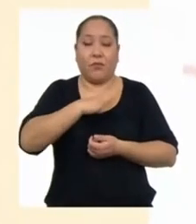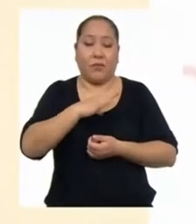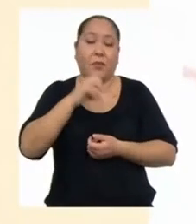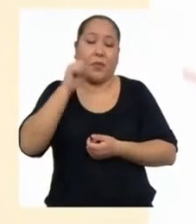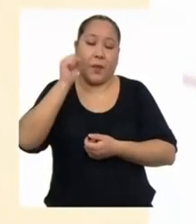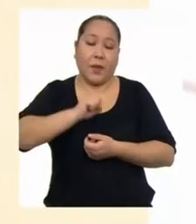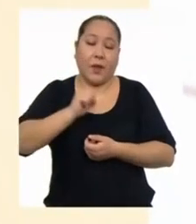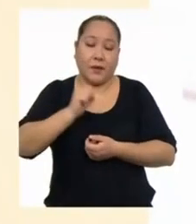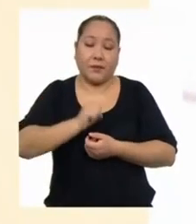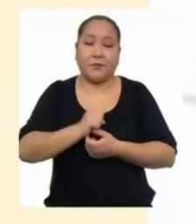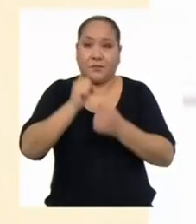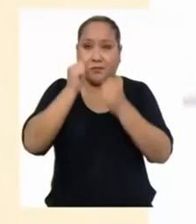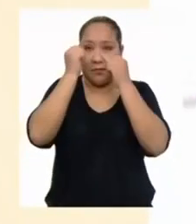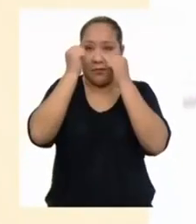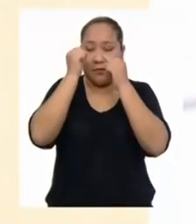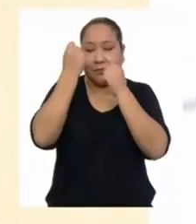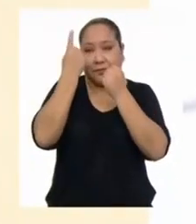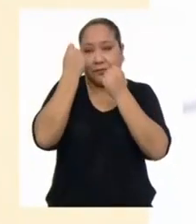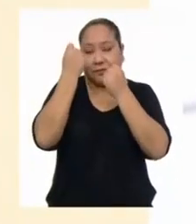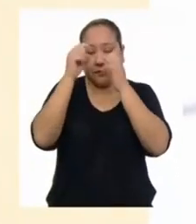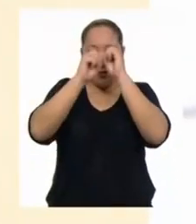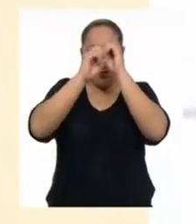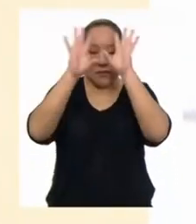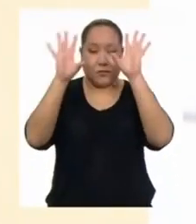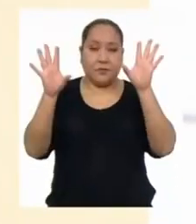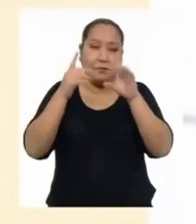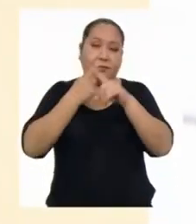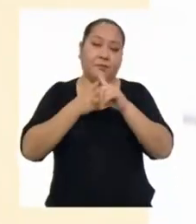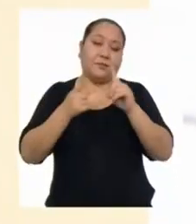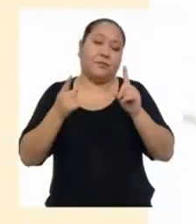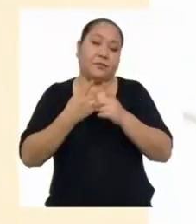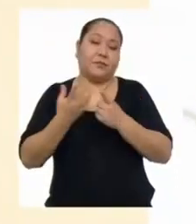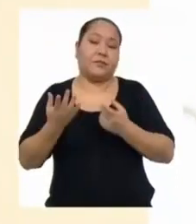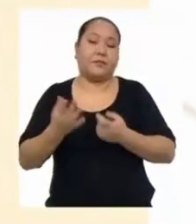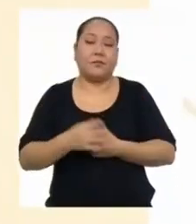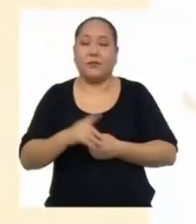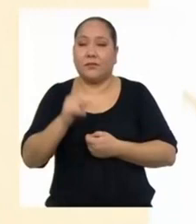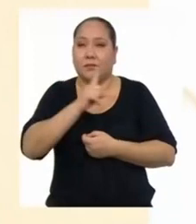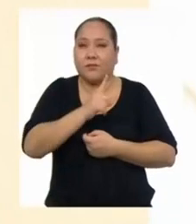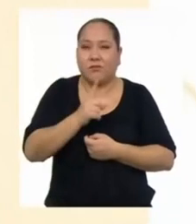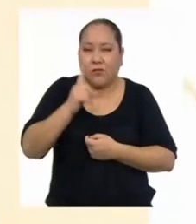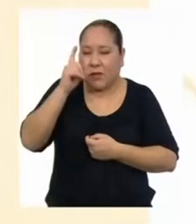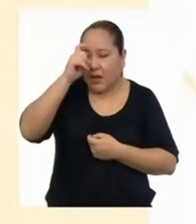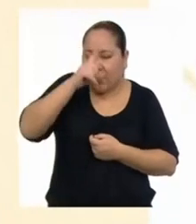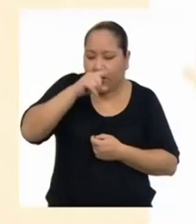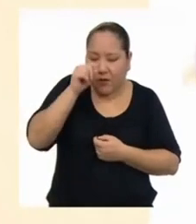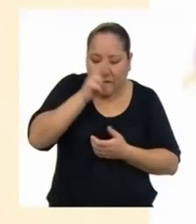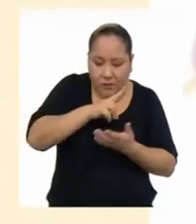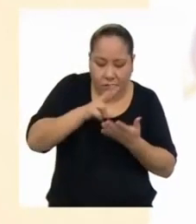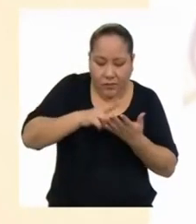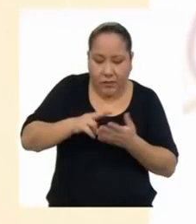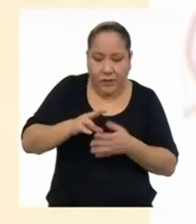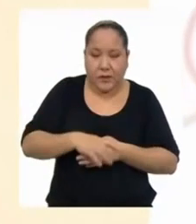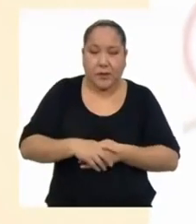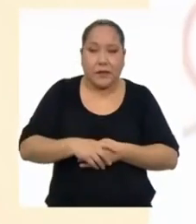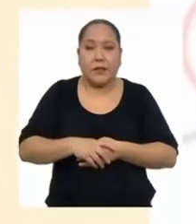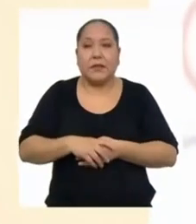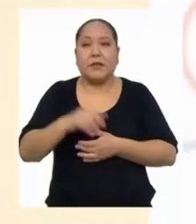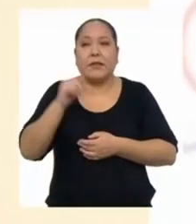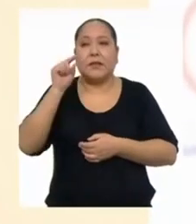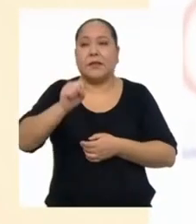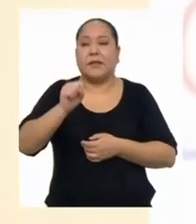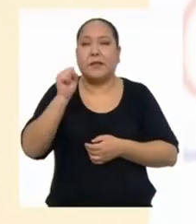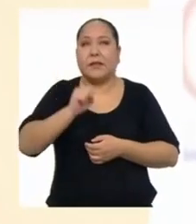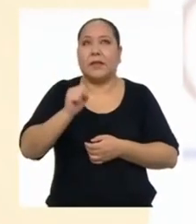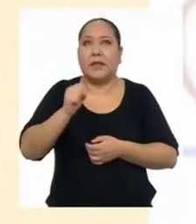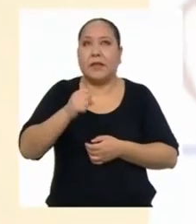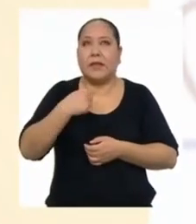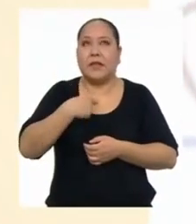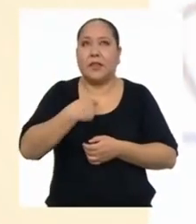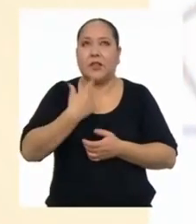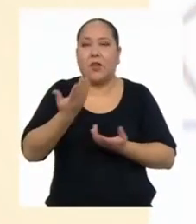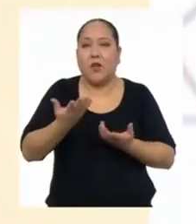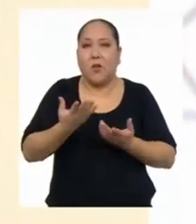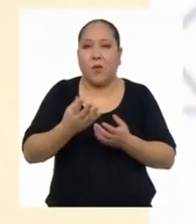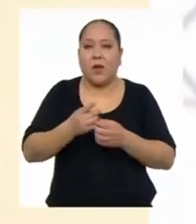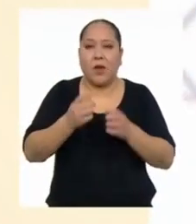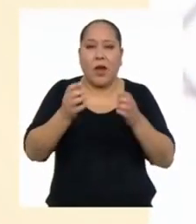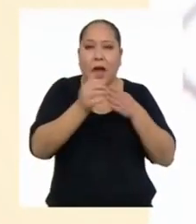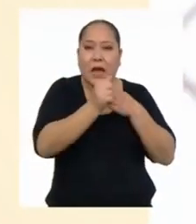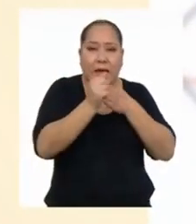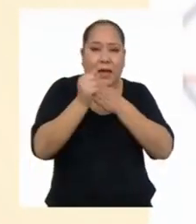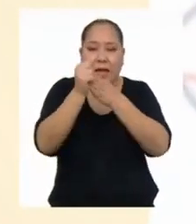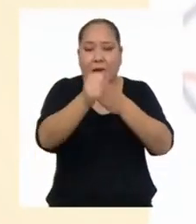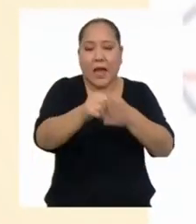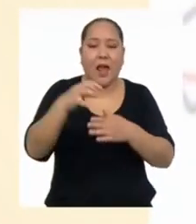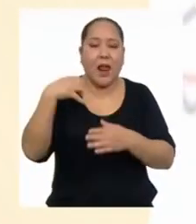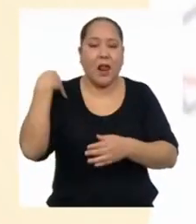más entendible, pero sin llegar a ser complicado. Además, si considero que voy a dirigirlo a las y los adolescentes,